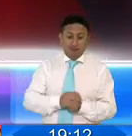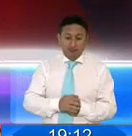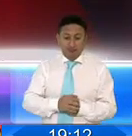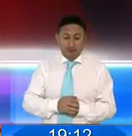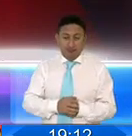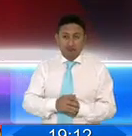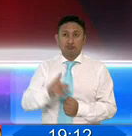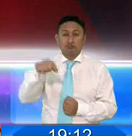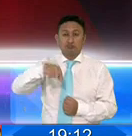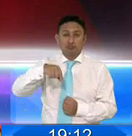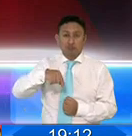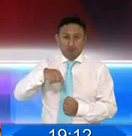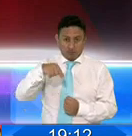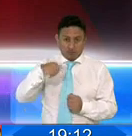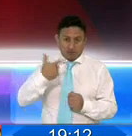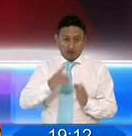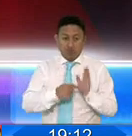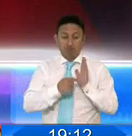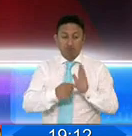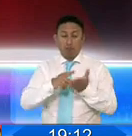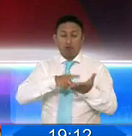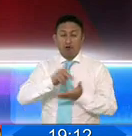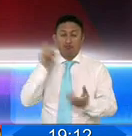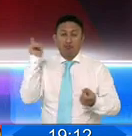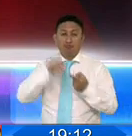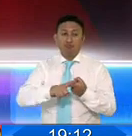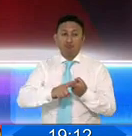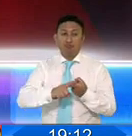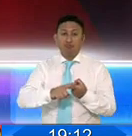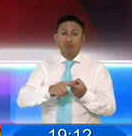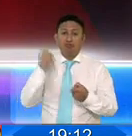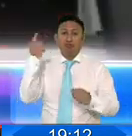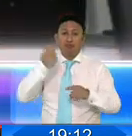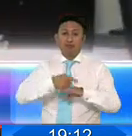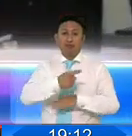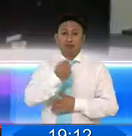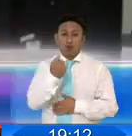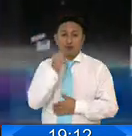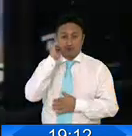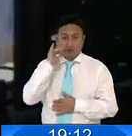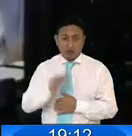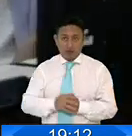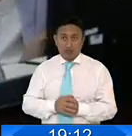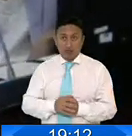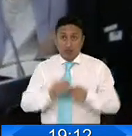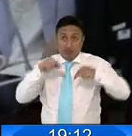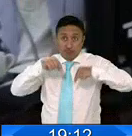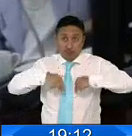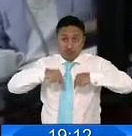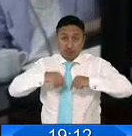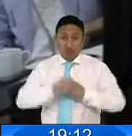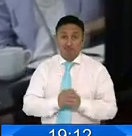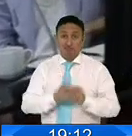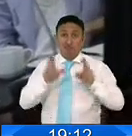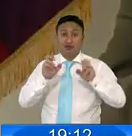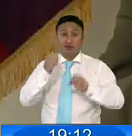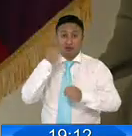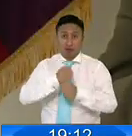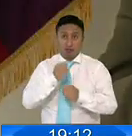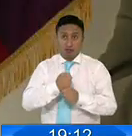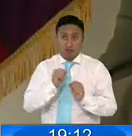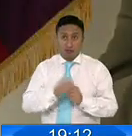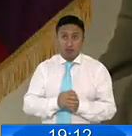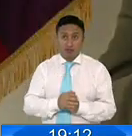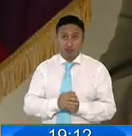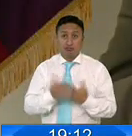debe ser declarado y pagado hasta el día 11 de septiembre. Y que al parecer también hay luces en el tema del empleo. Tenemos